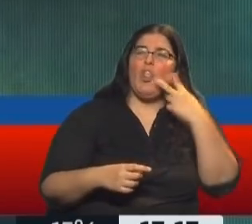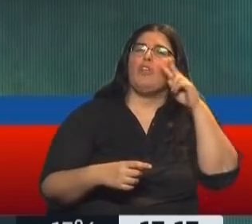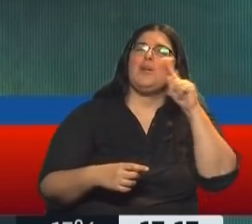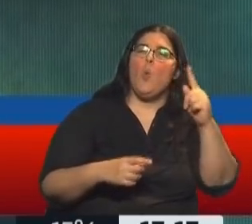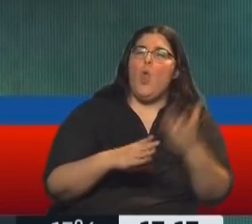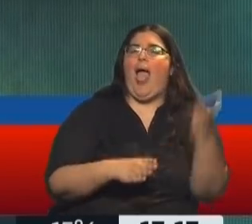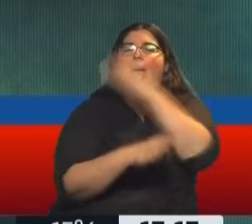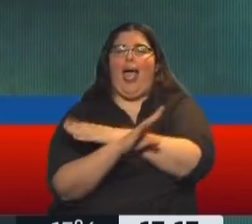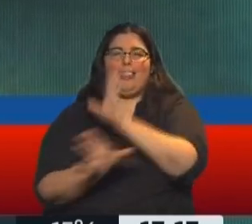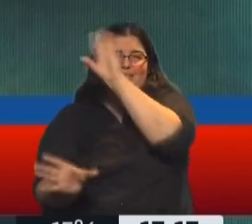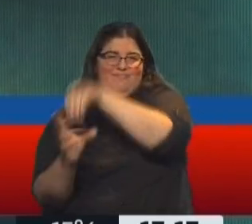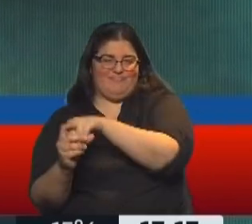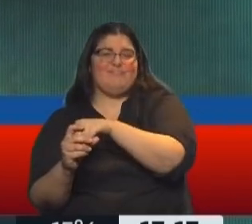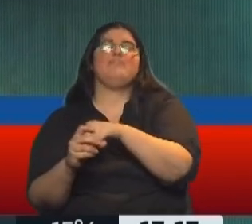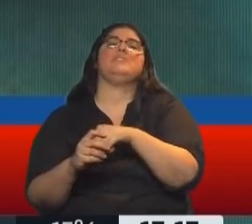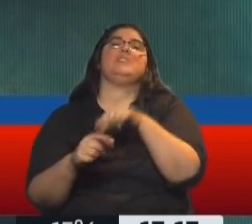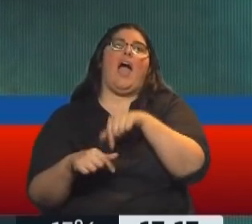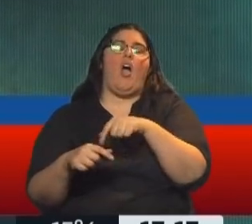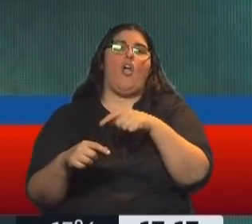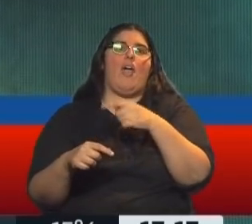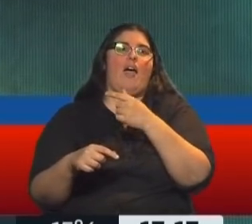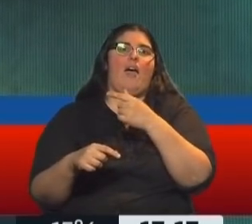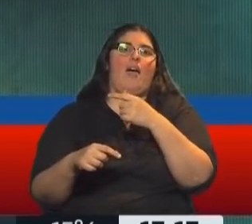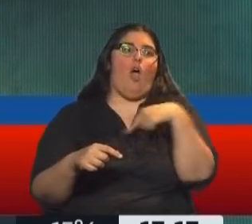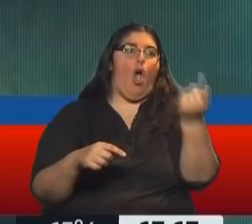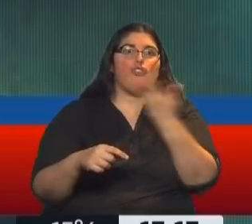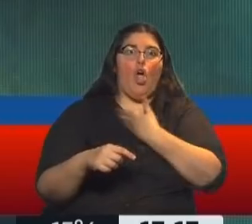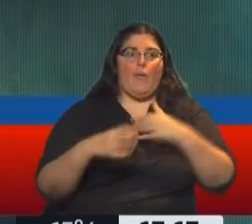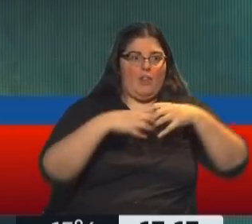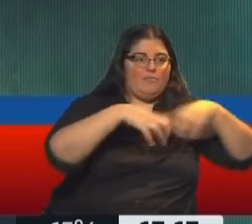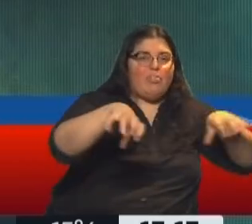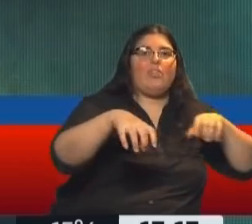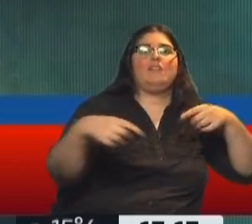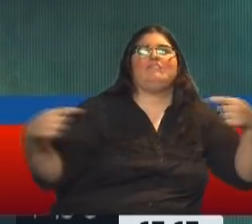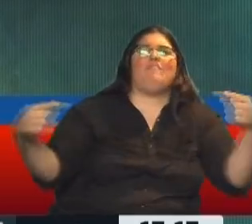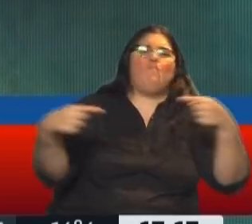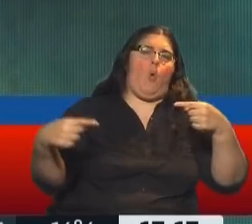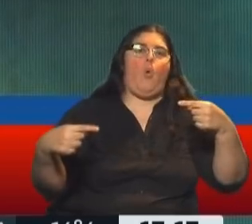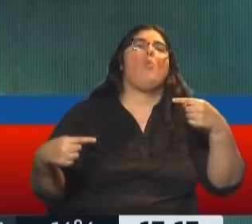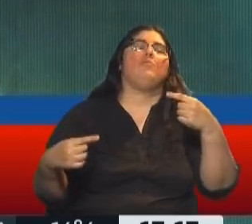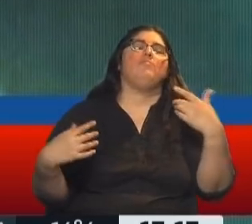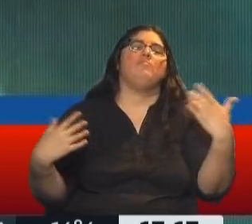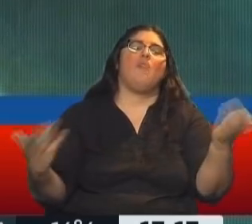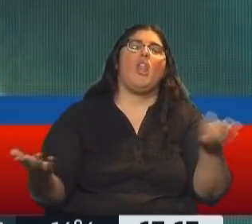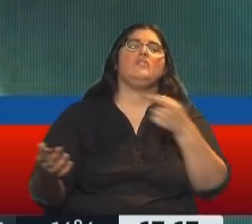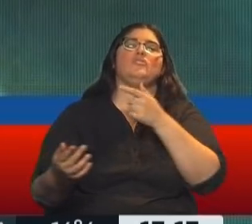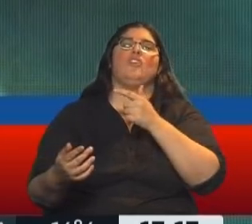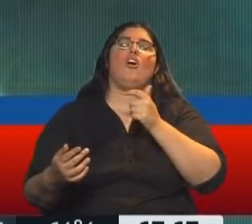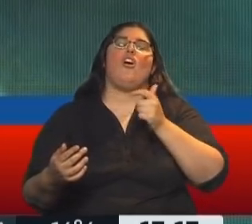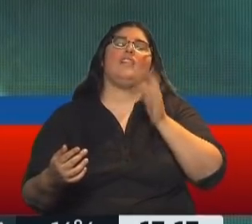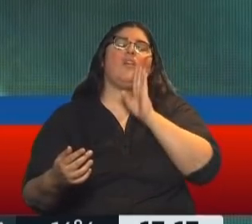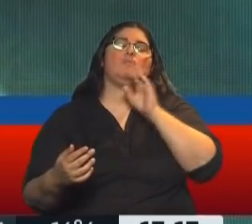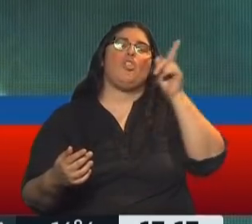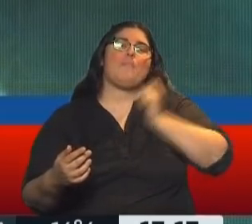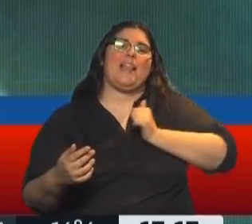este enfrentamiento con otra franja del gobierno fue lo que de alguna forma habilitó la intervención militar estadounidense